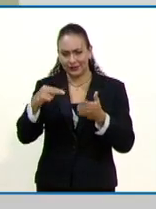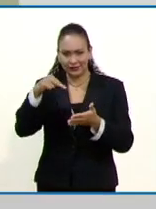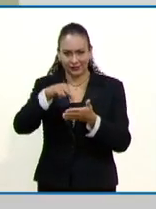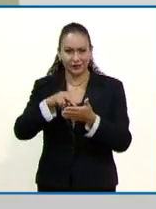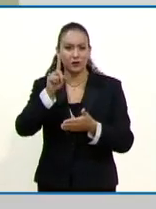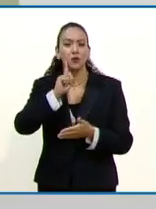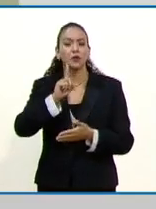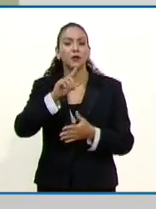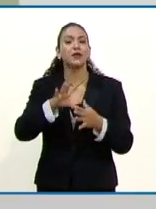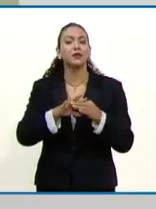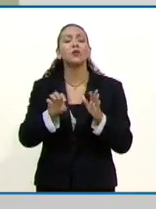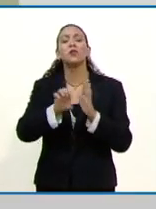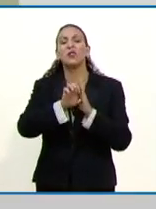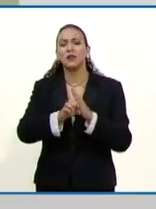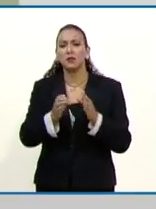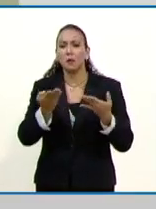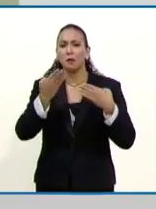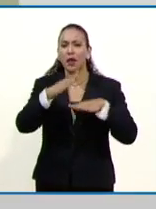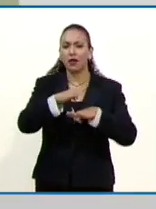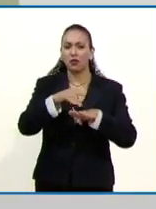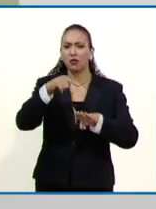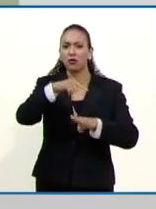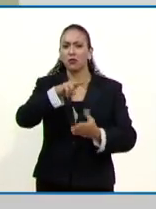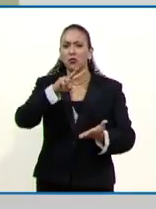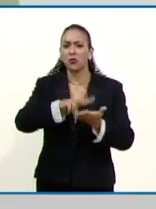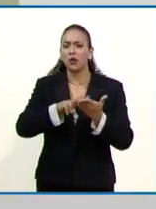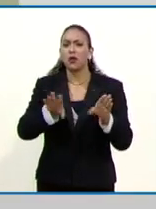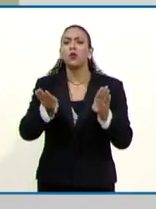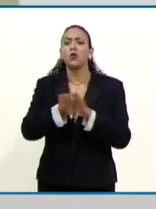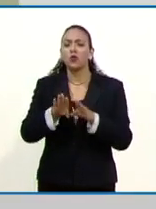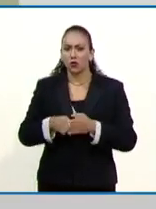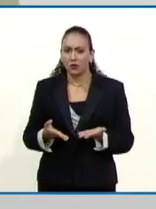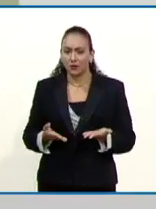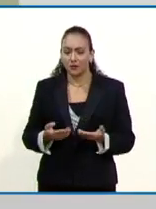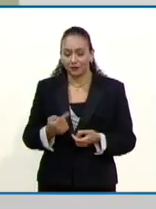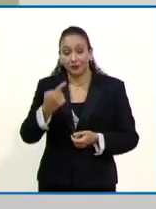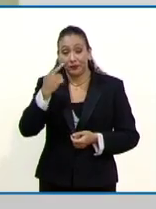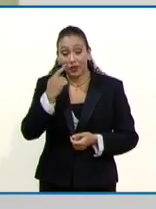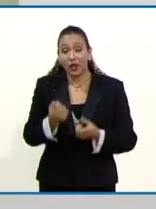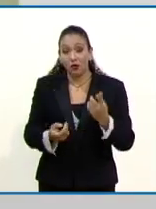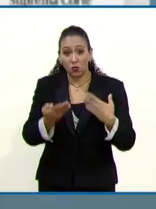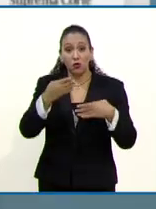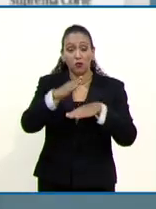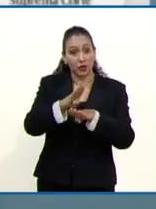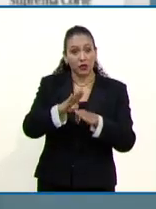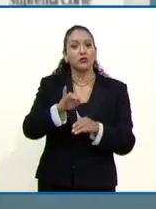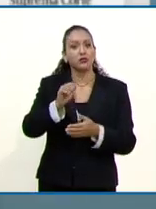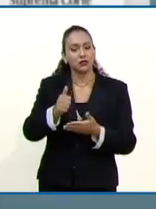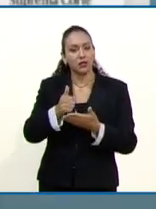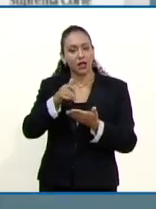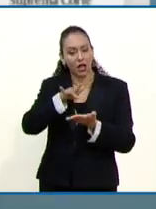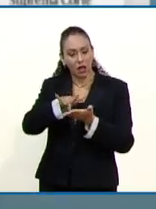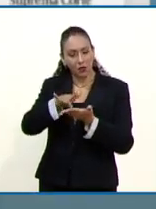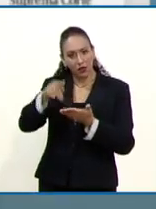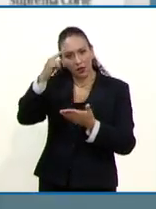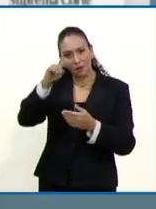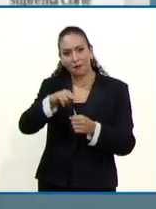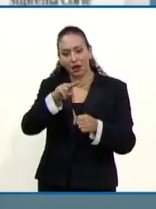participación de los bancos en materia ambiental, principalmente los bancos públicos de desarrollo.